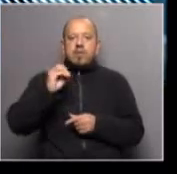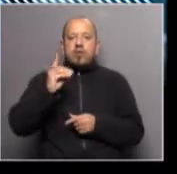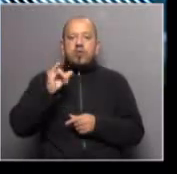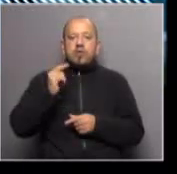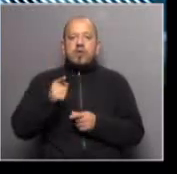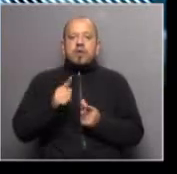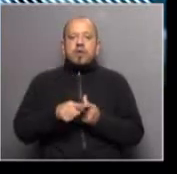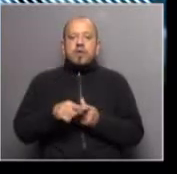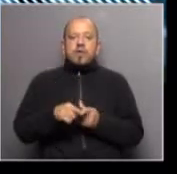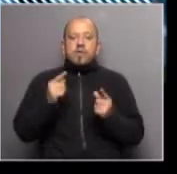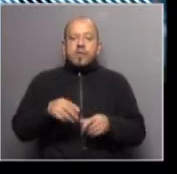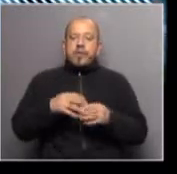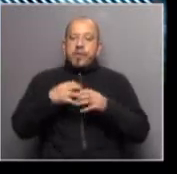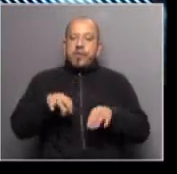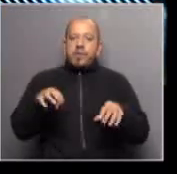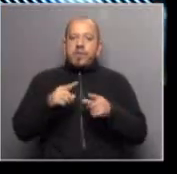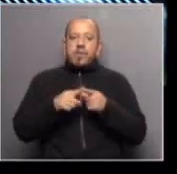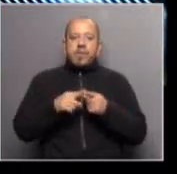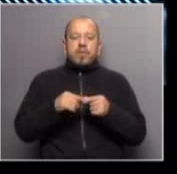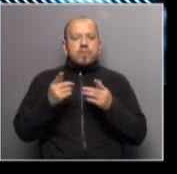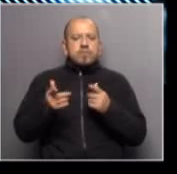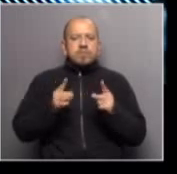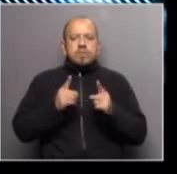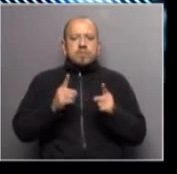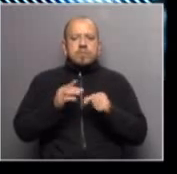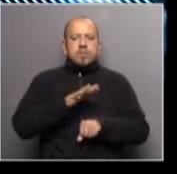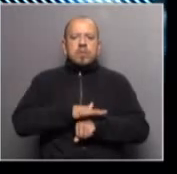me apareció separada del estribillo hasta que en un momento se juntaron.